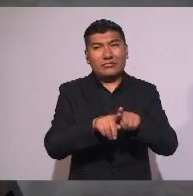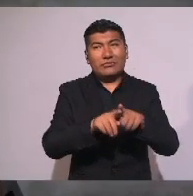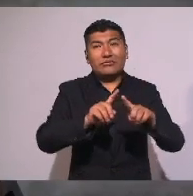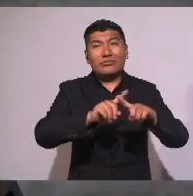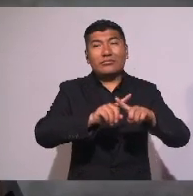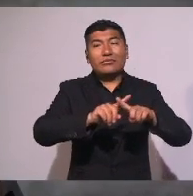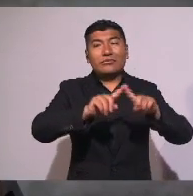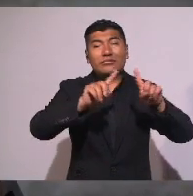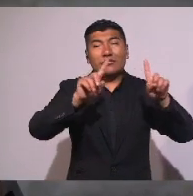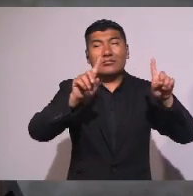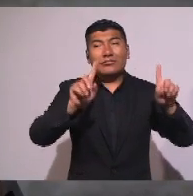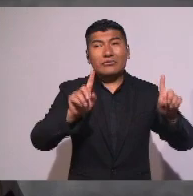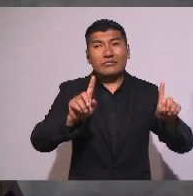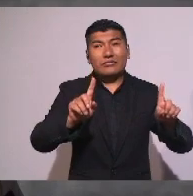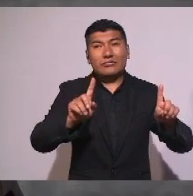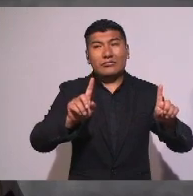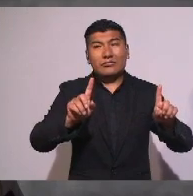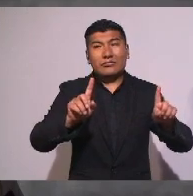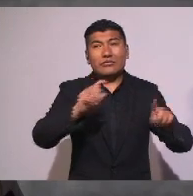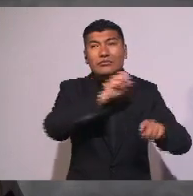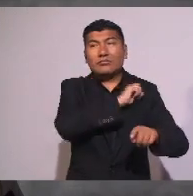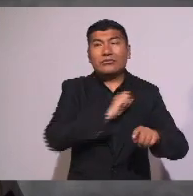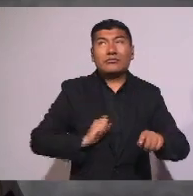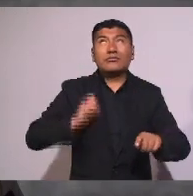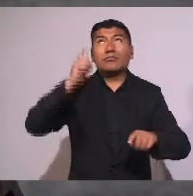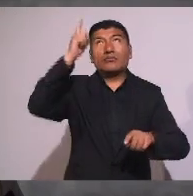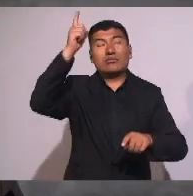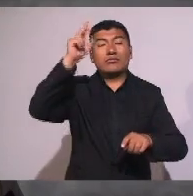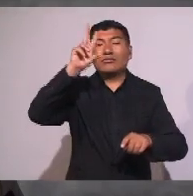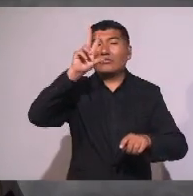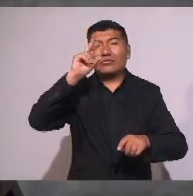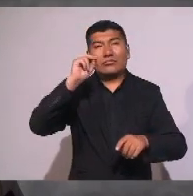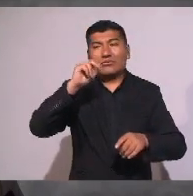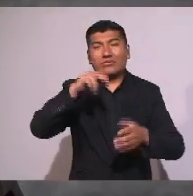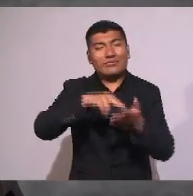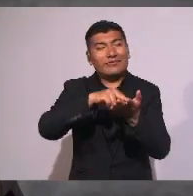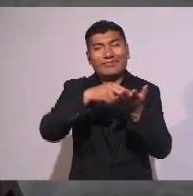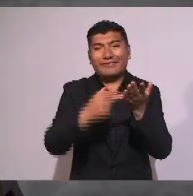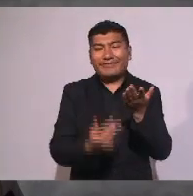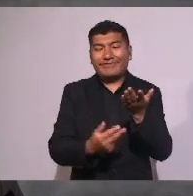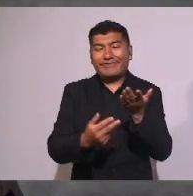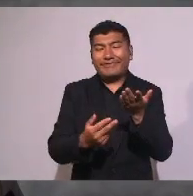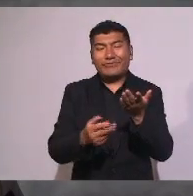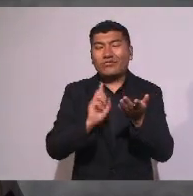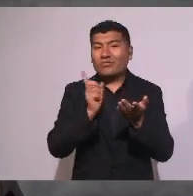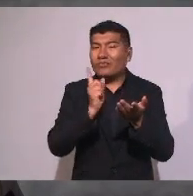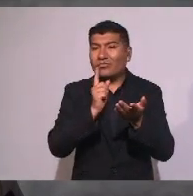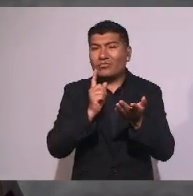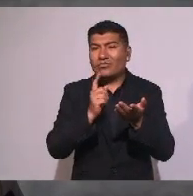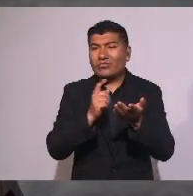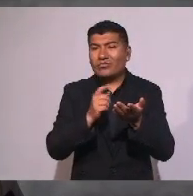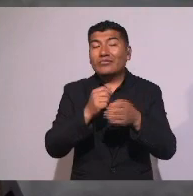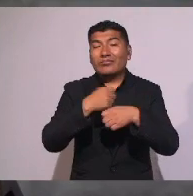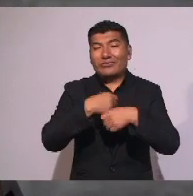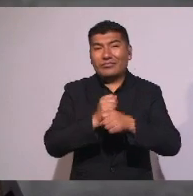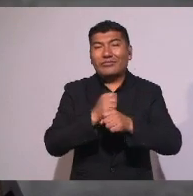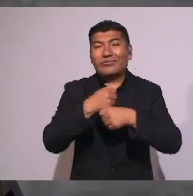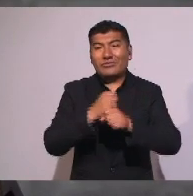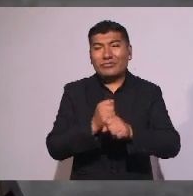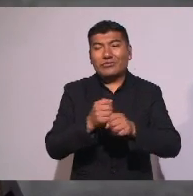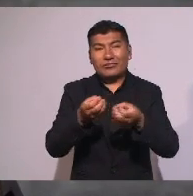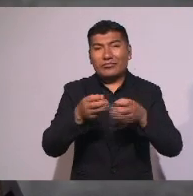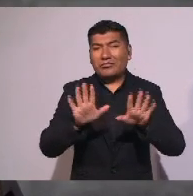Pero el Señor no se dejó vencer, no estaba deshecha la obra de la